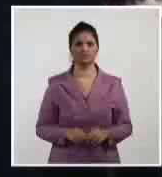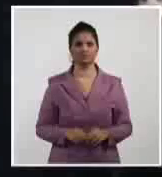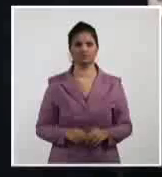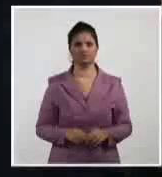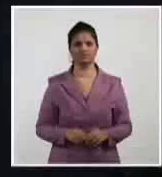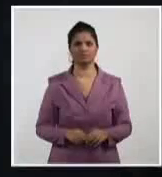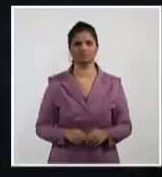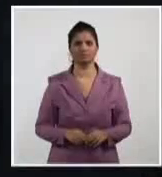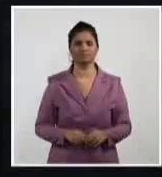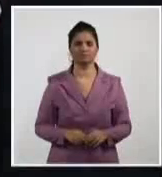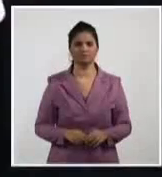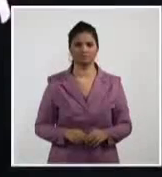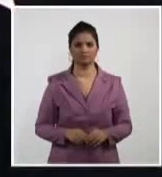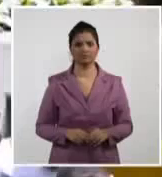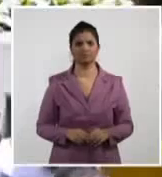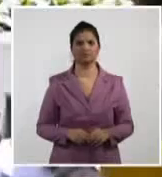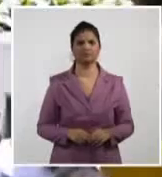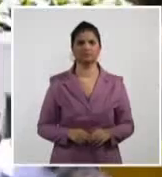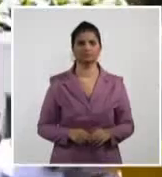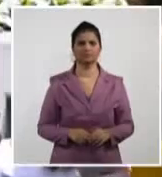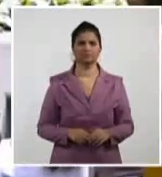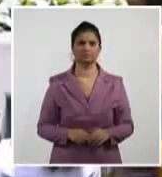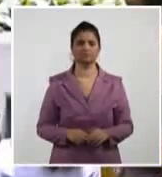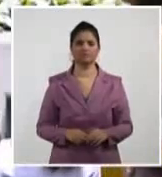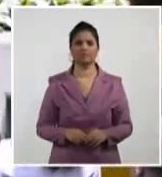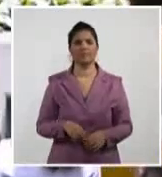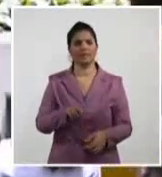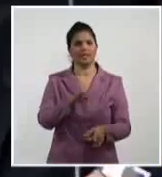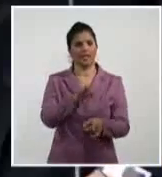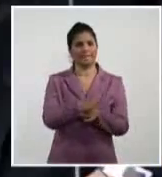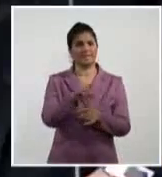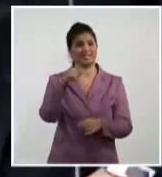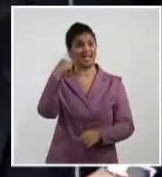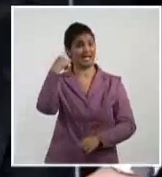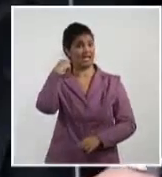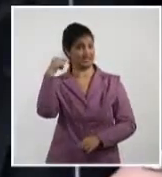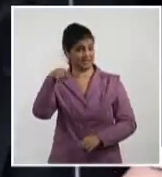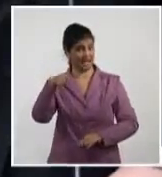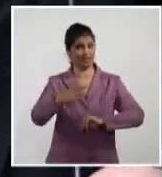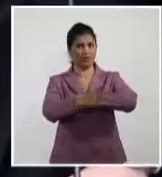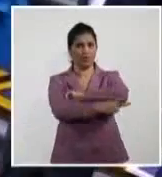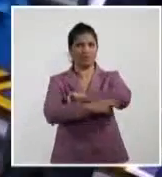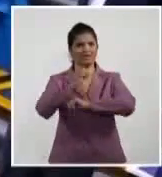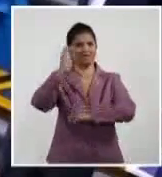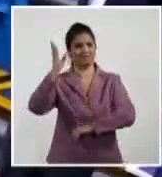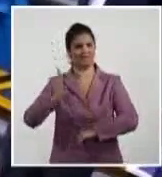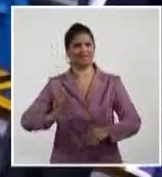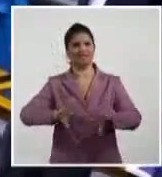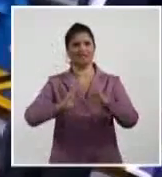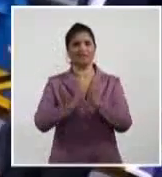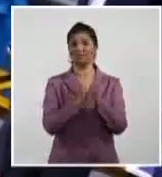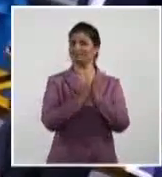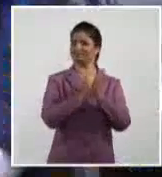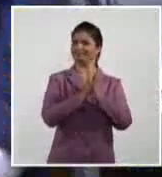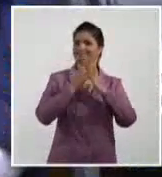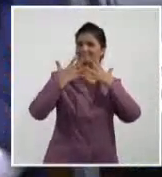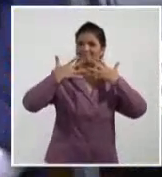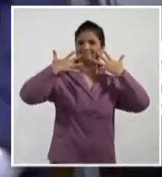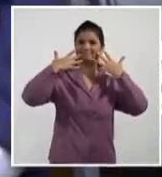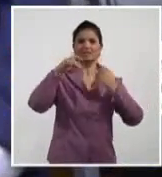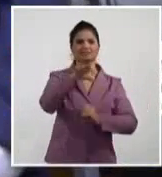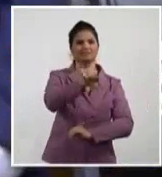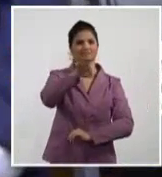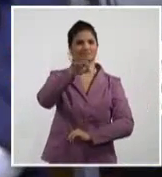Con el inicio de 2023, Brasil celebraba el regreso a la presidencia del líder progresista Luis Inácio Lula da Silva.